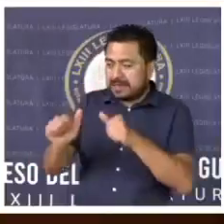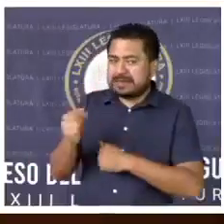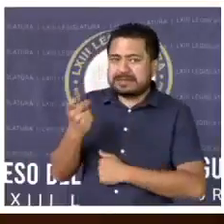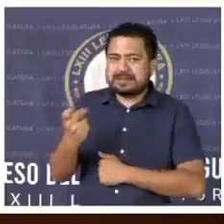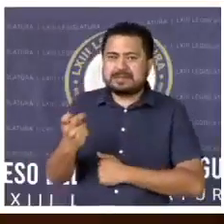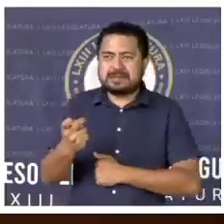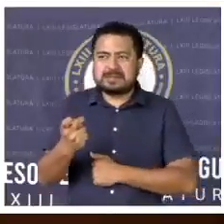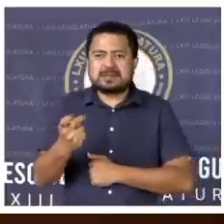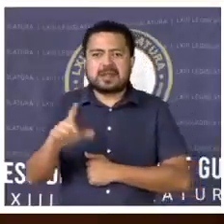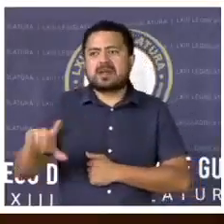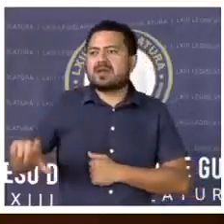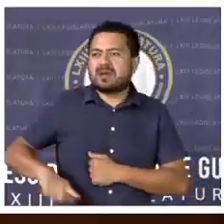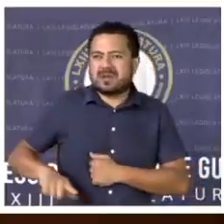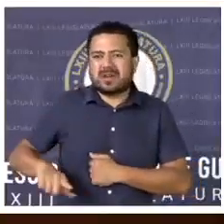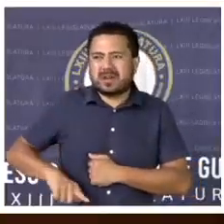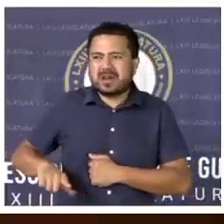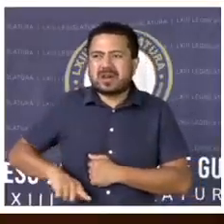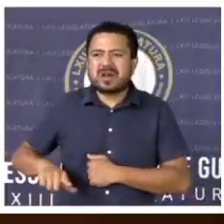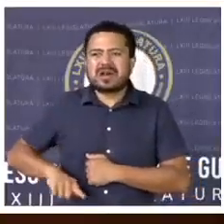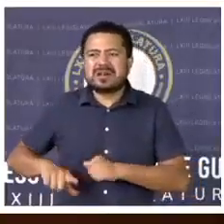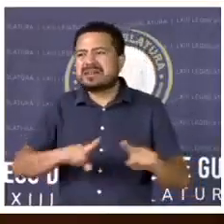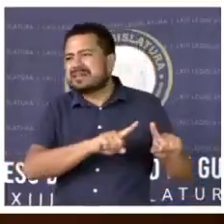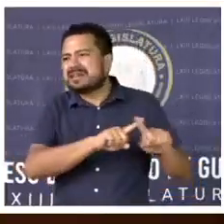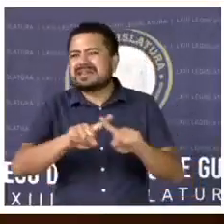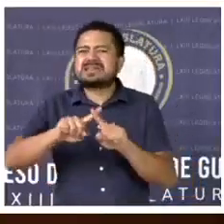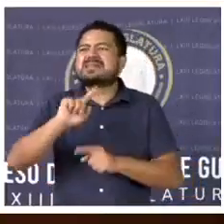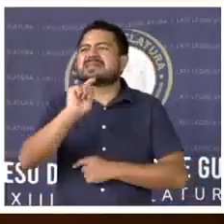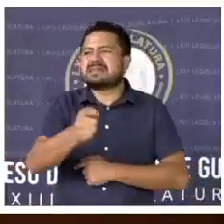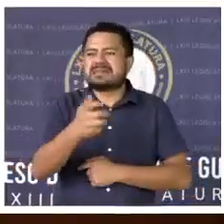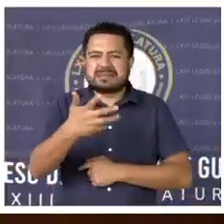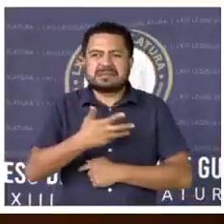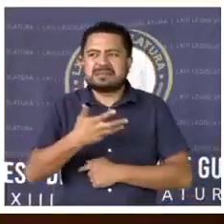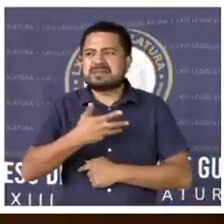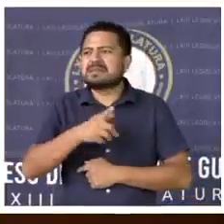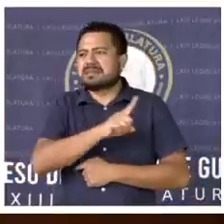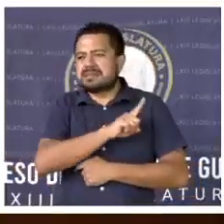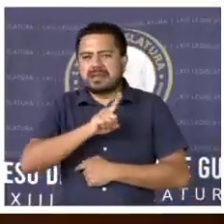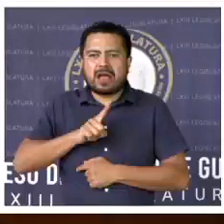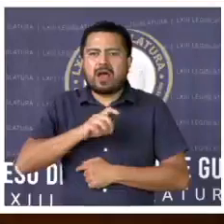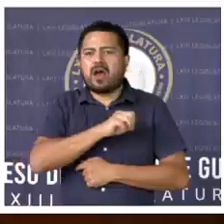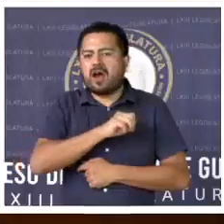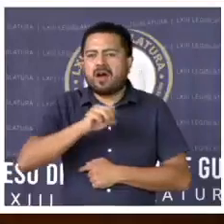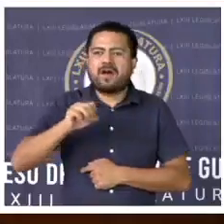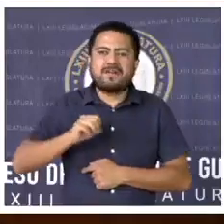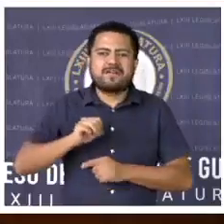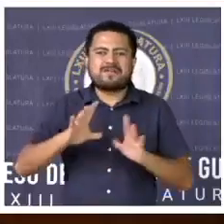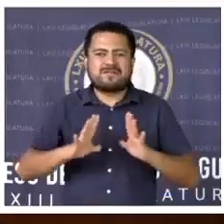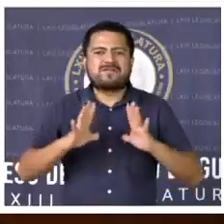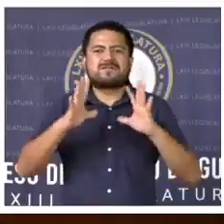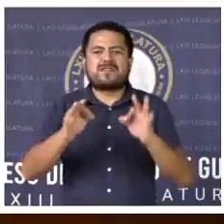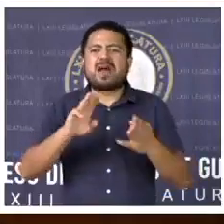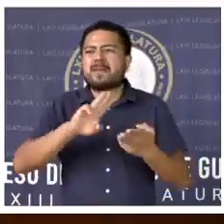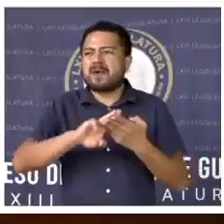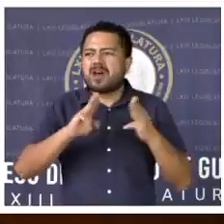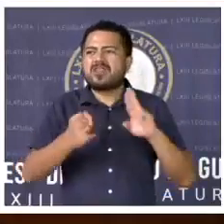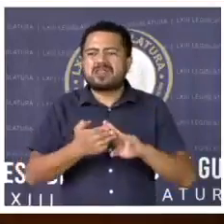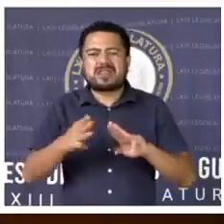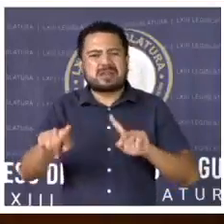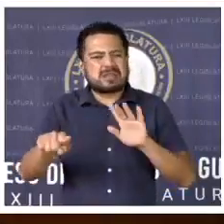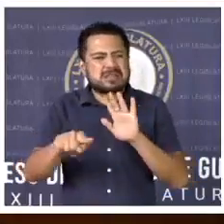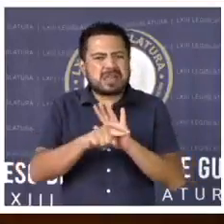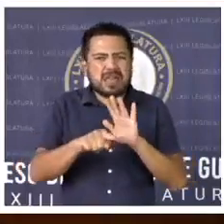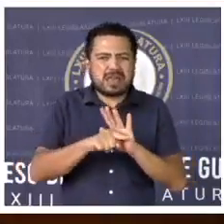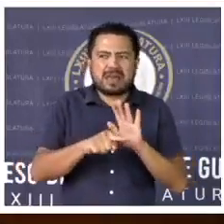la autoridad o servidor público de que se trate tengan la obligación de fundar y motivar sus negativas